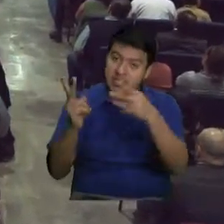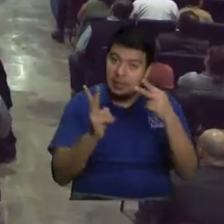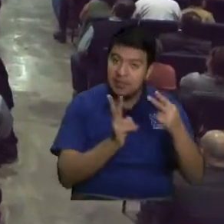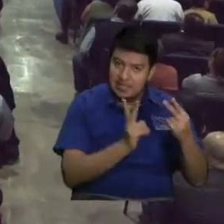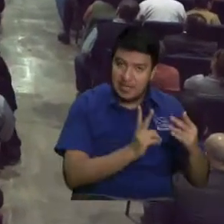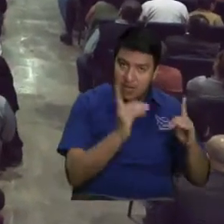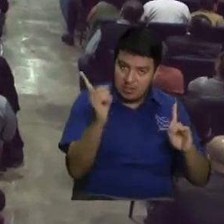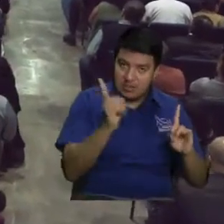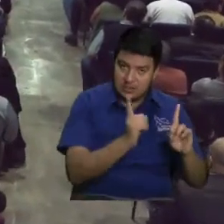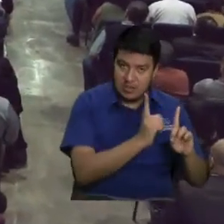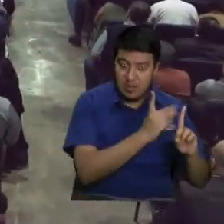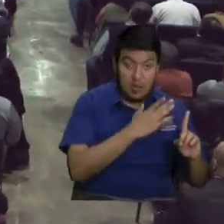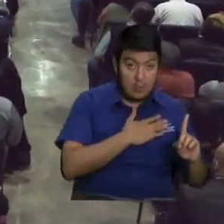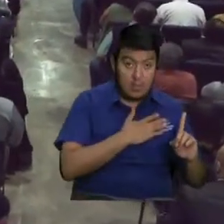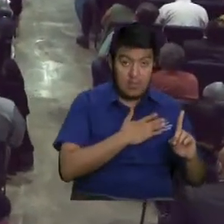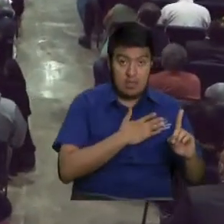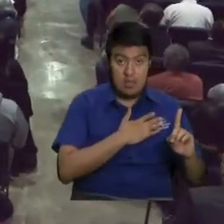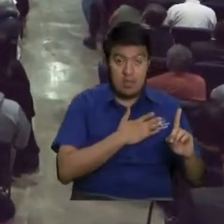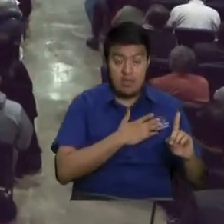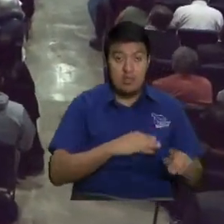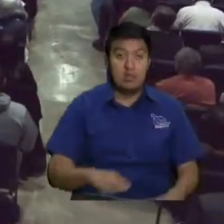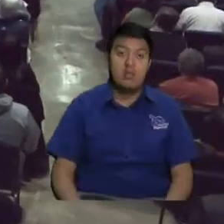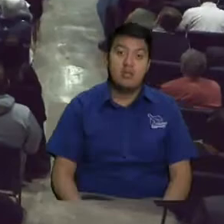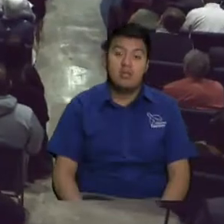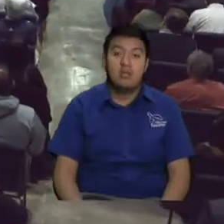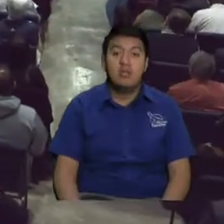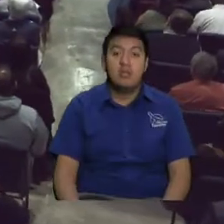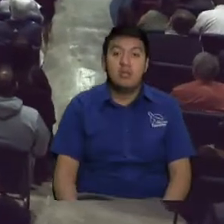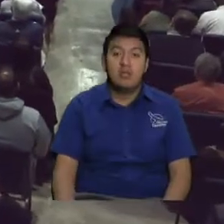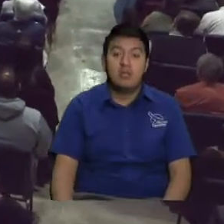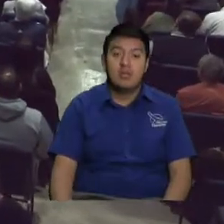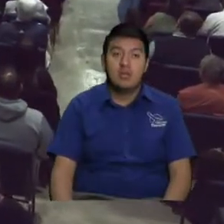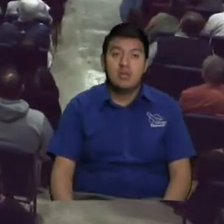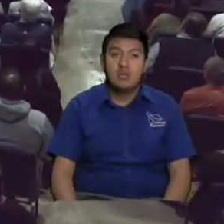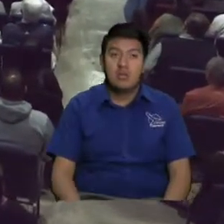Mire, me dijo, si usted no me casa,